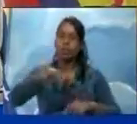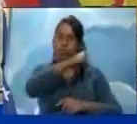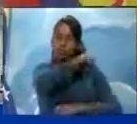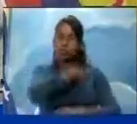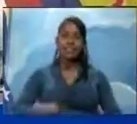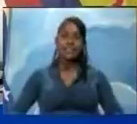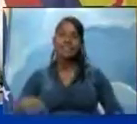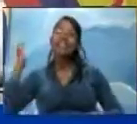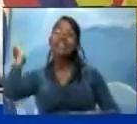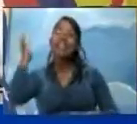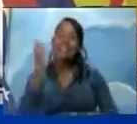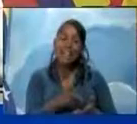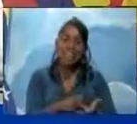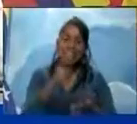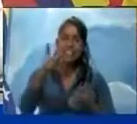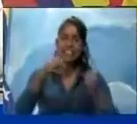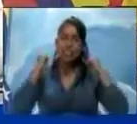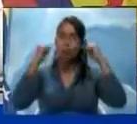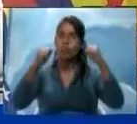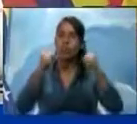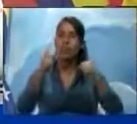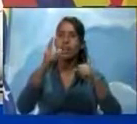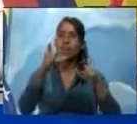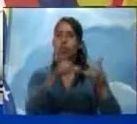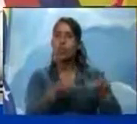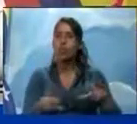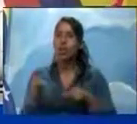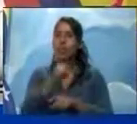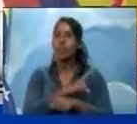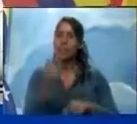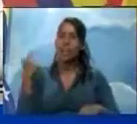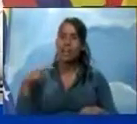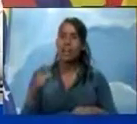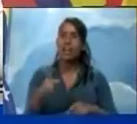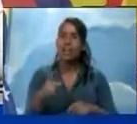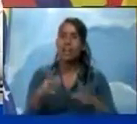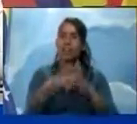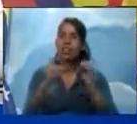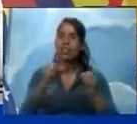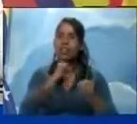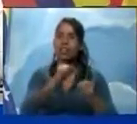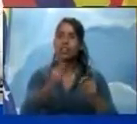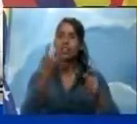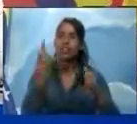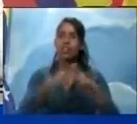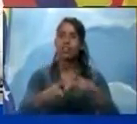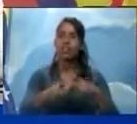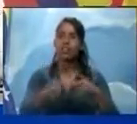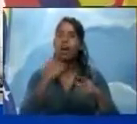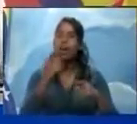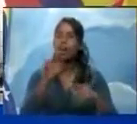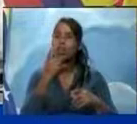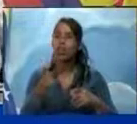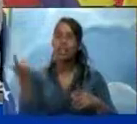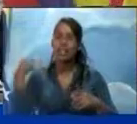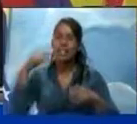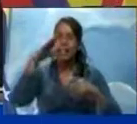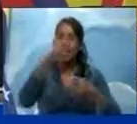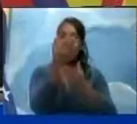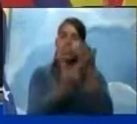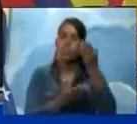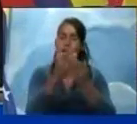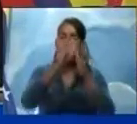presidente regrese repotenciado, en lugar de cargar, mis amados hermanos, otra cosa, que traiga